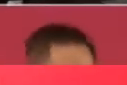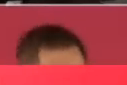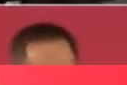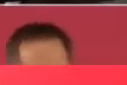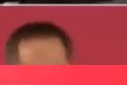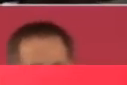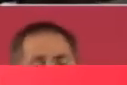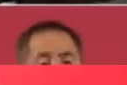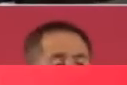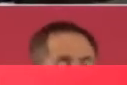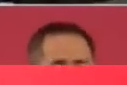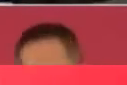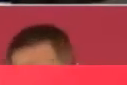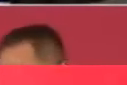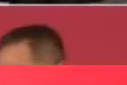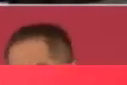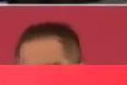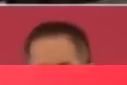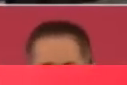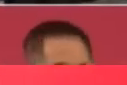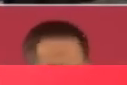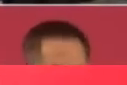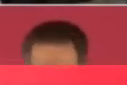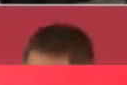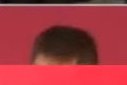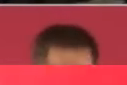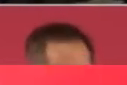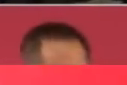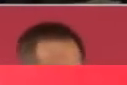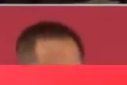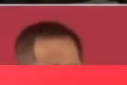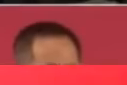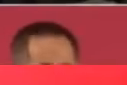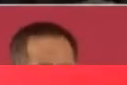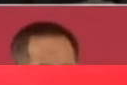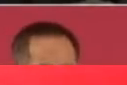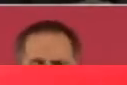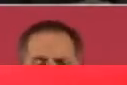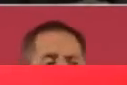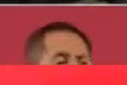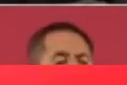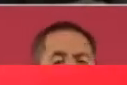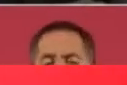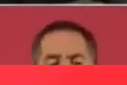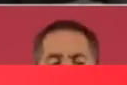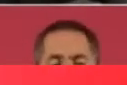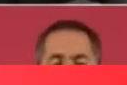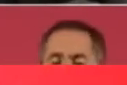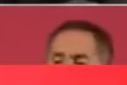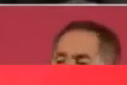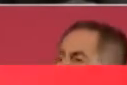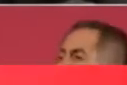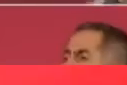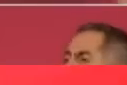y no me doy por vencido tal como los amparos a ver vamos a pararnos para que no se